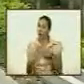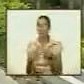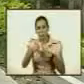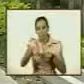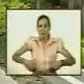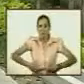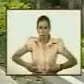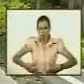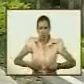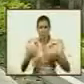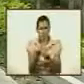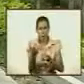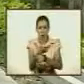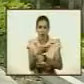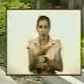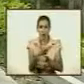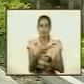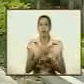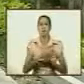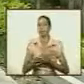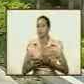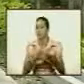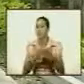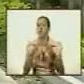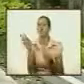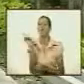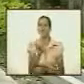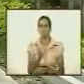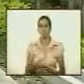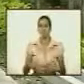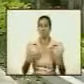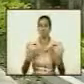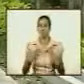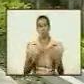del gobierno bolivariano para la recreación de todas y todos los venezolanos.